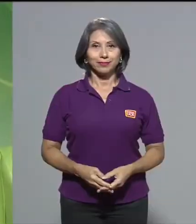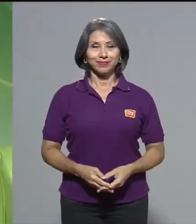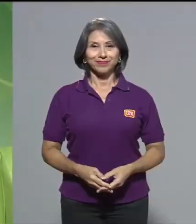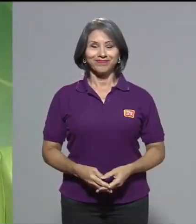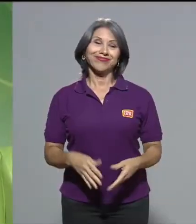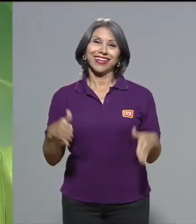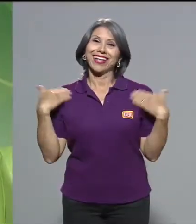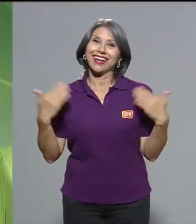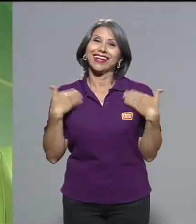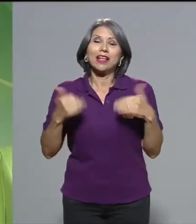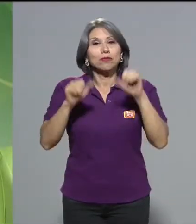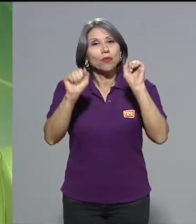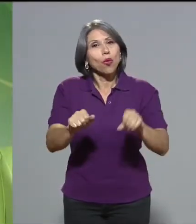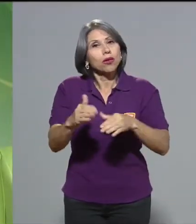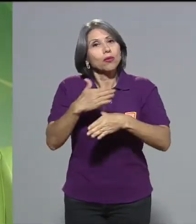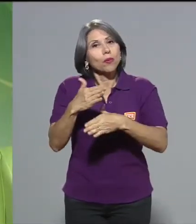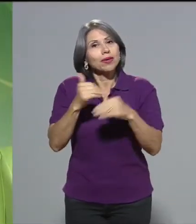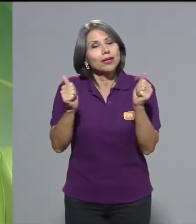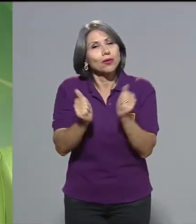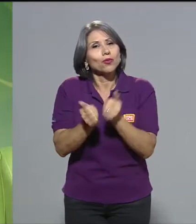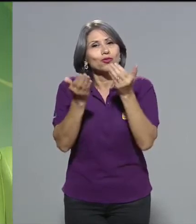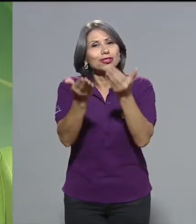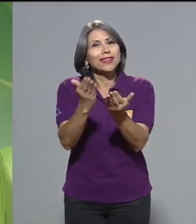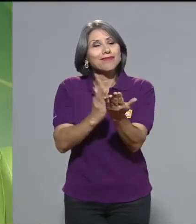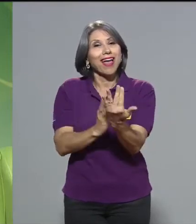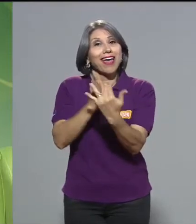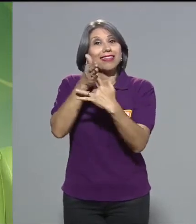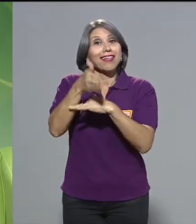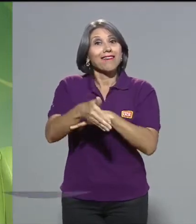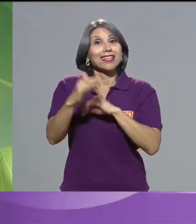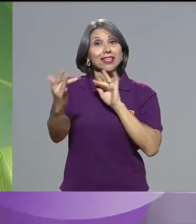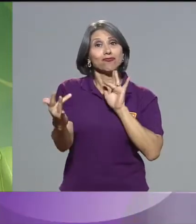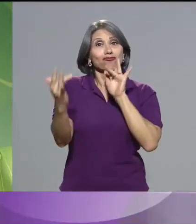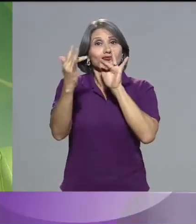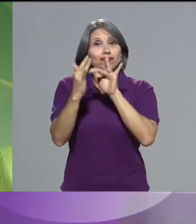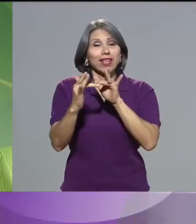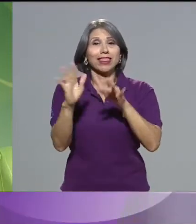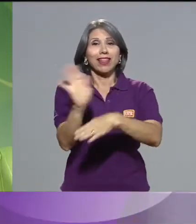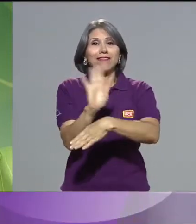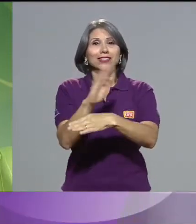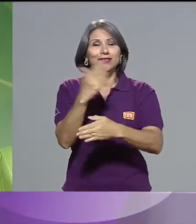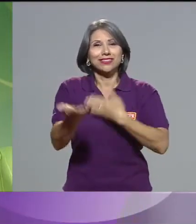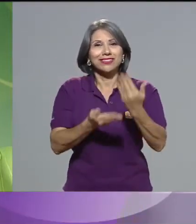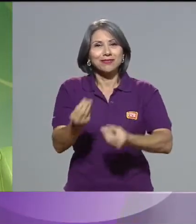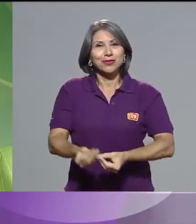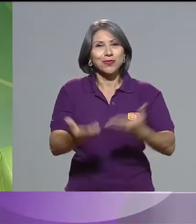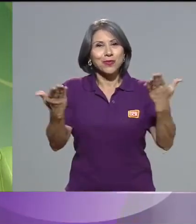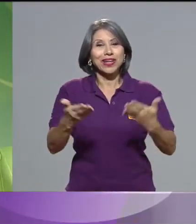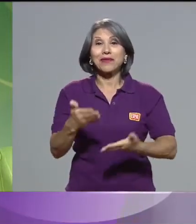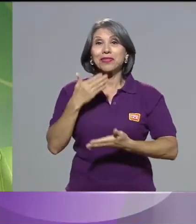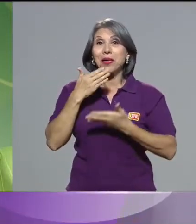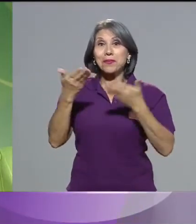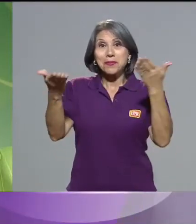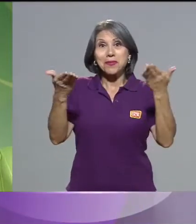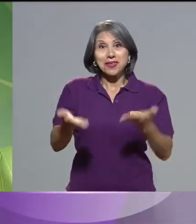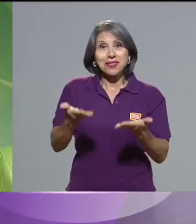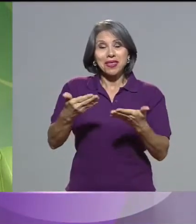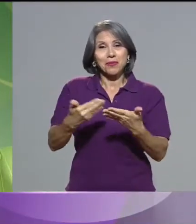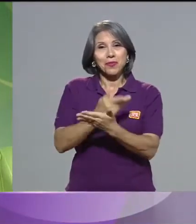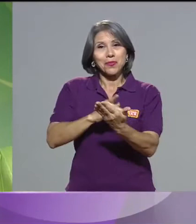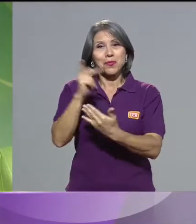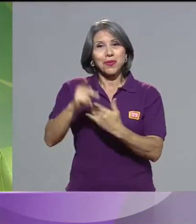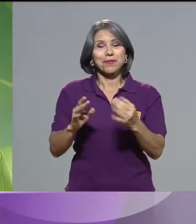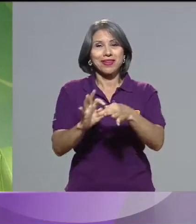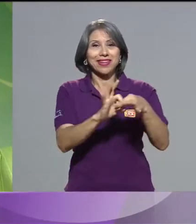Qué alegría es poder compartir con usted a través de la señal de la televisión de servicio público. Le doy la bienvenida a una nueva edición de Nexos, que es